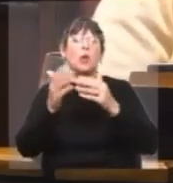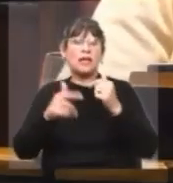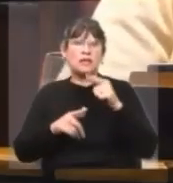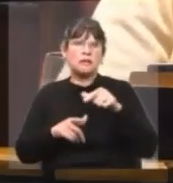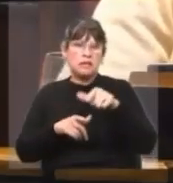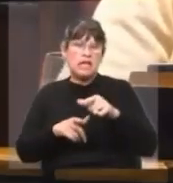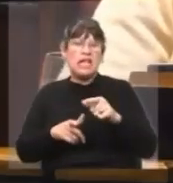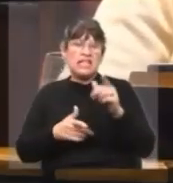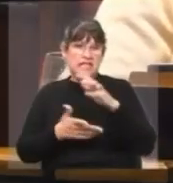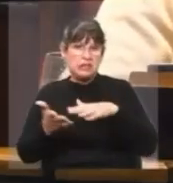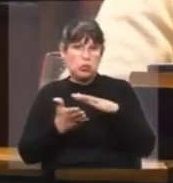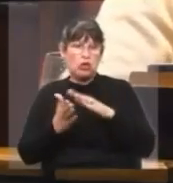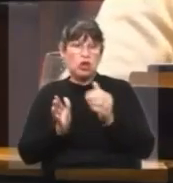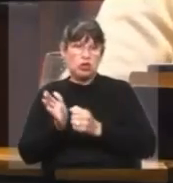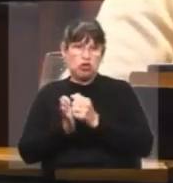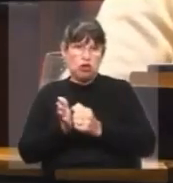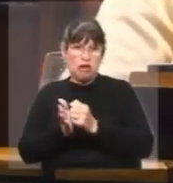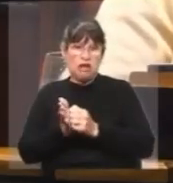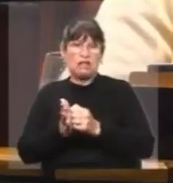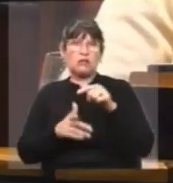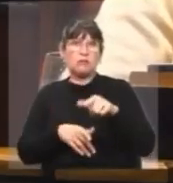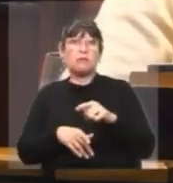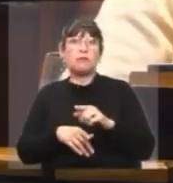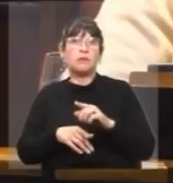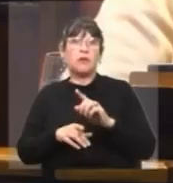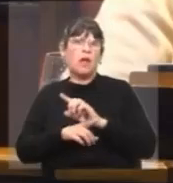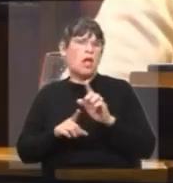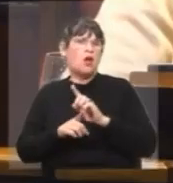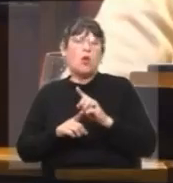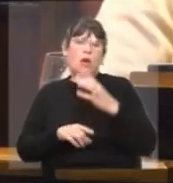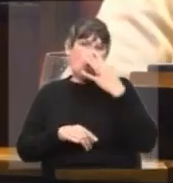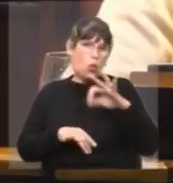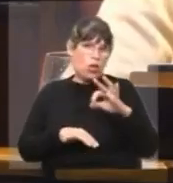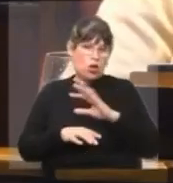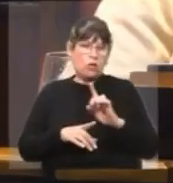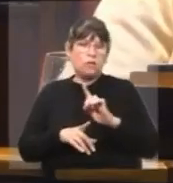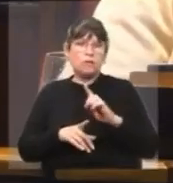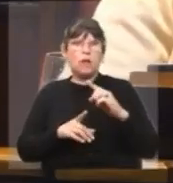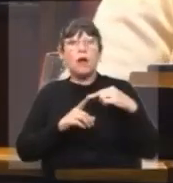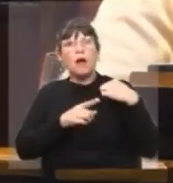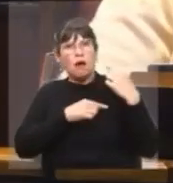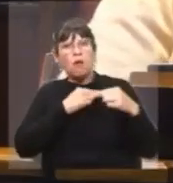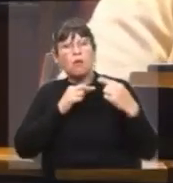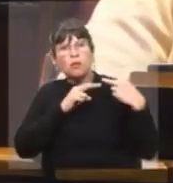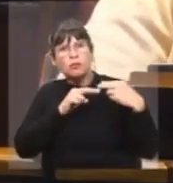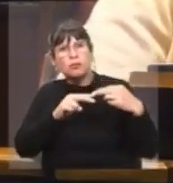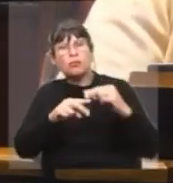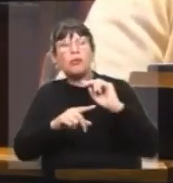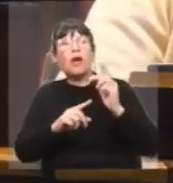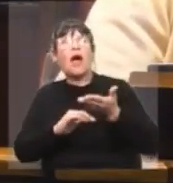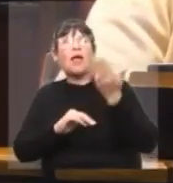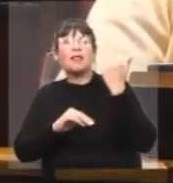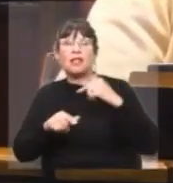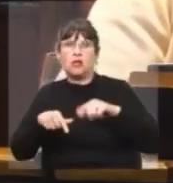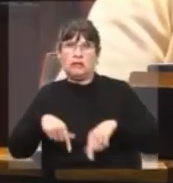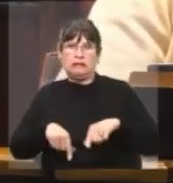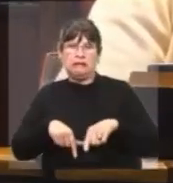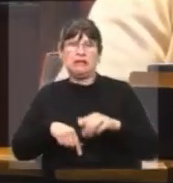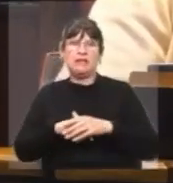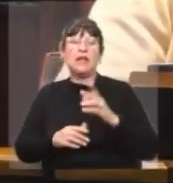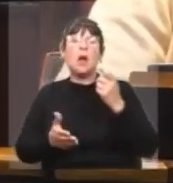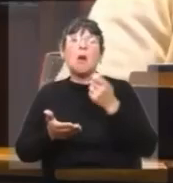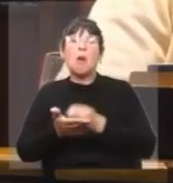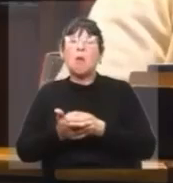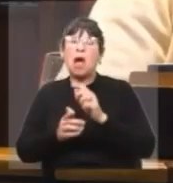está ocurriendo en Soriano presidenta no es un caso aislado sigue la misma lógica de otras intendencias pagos